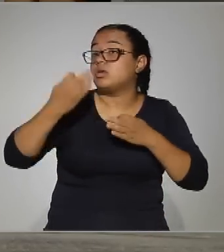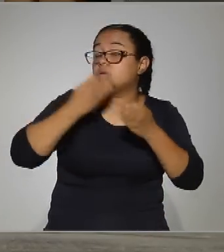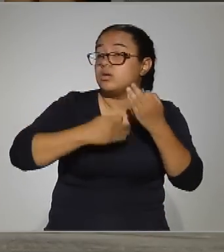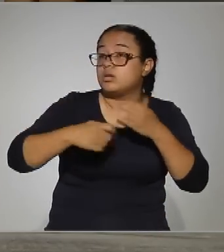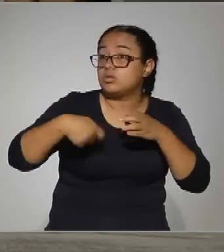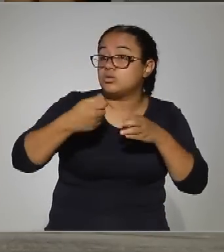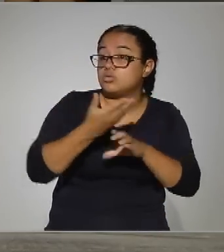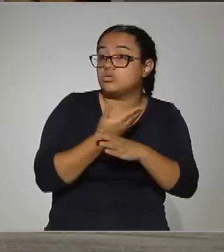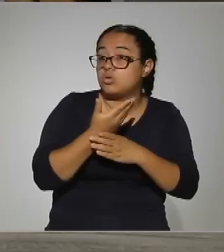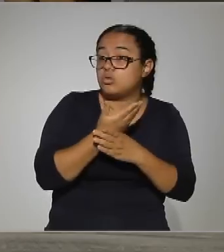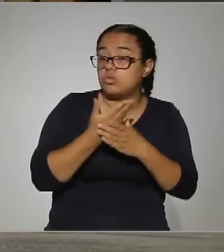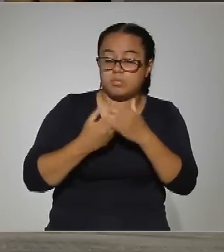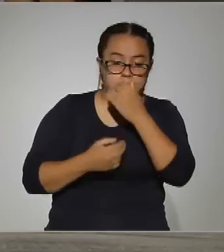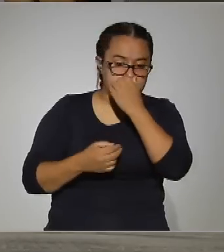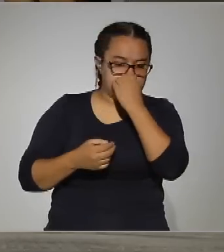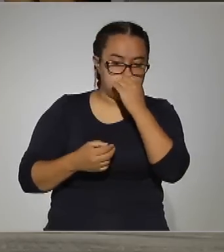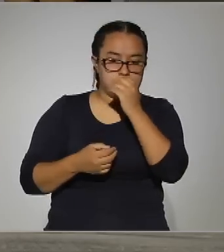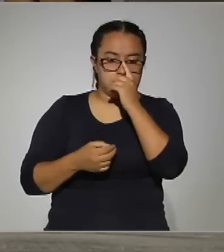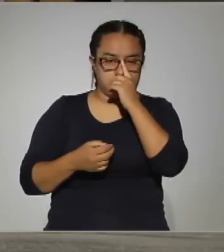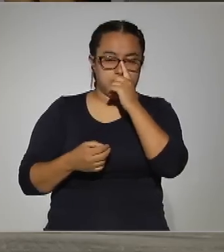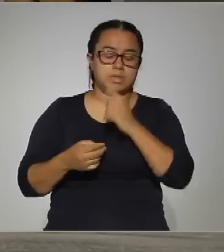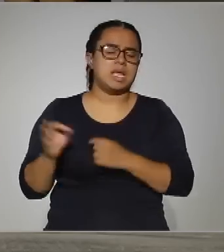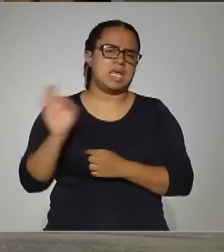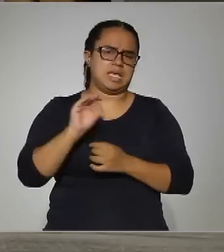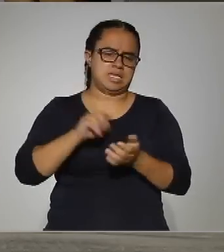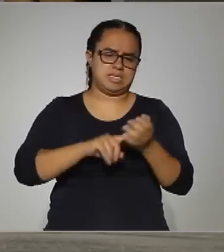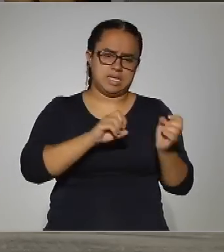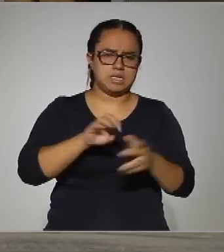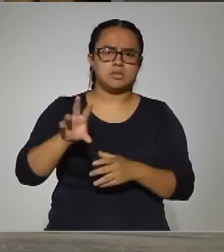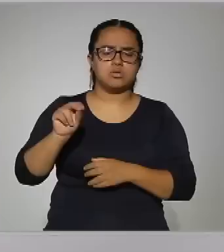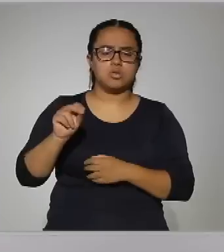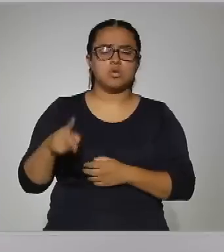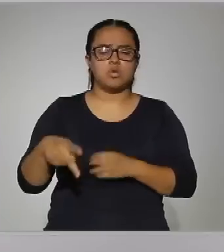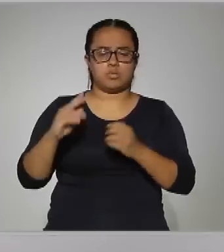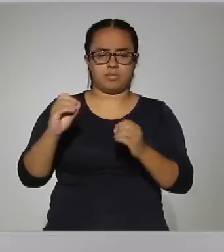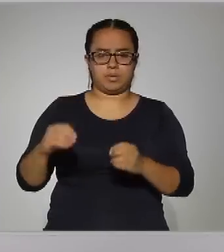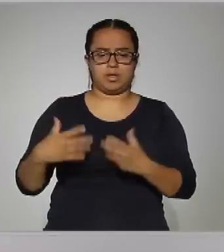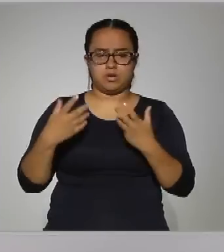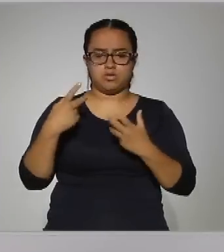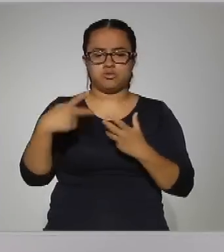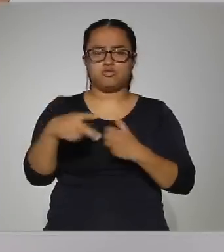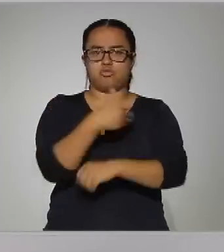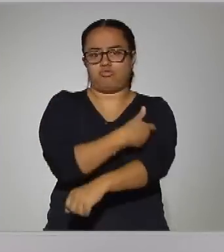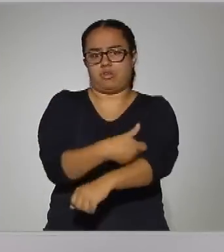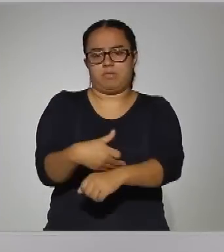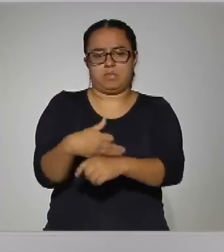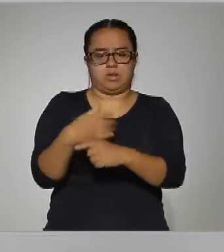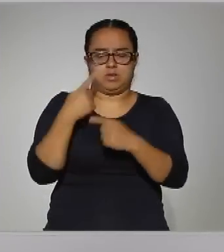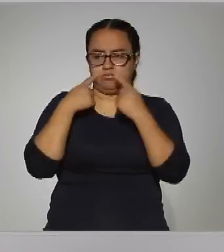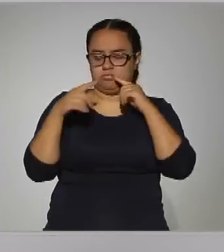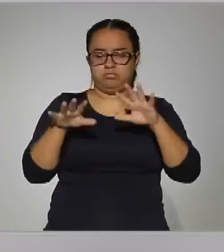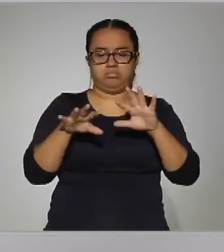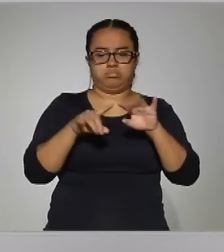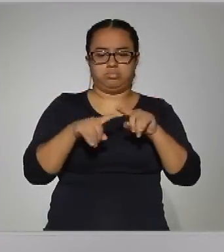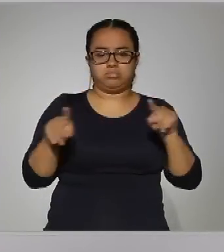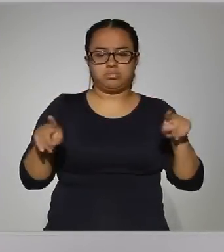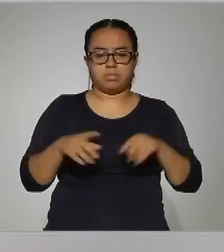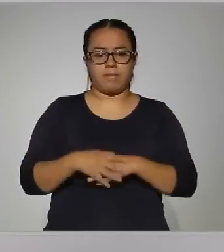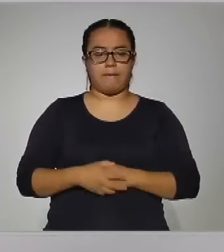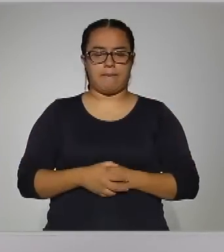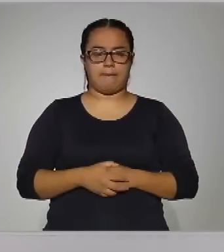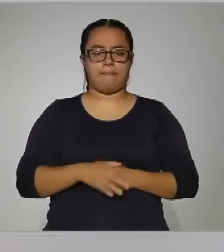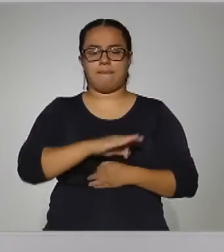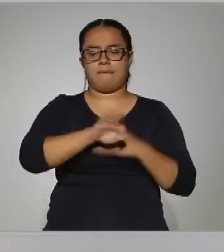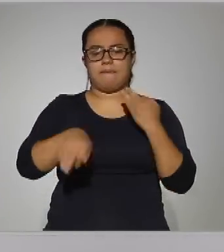Un abandono, pero lo vivió como que a lo mejor entraron más elementos en la familia y quizás las miradas se desviaron. Los humanos somos diferentes